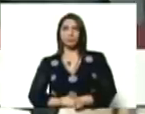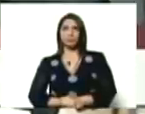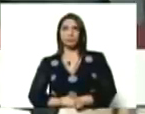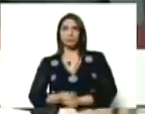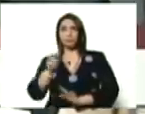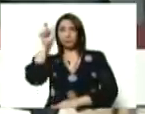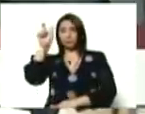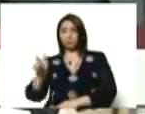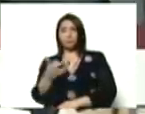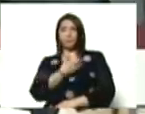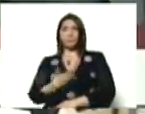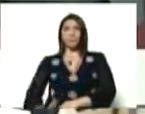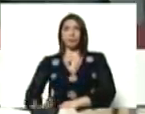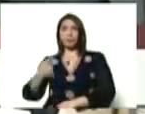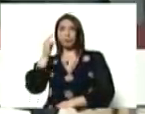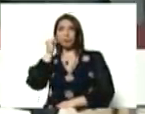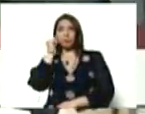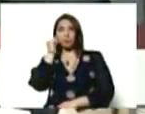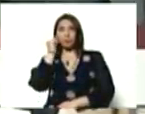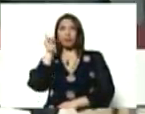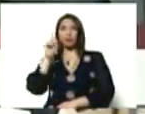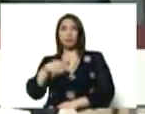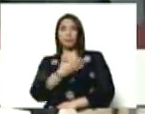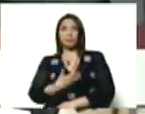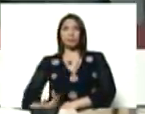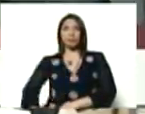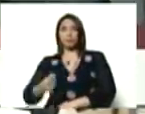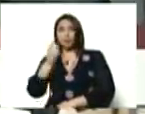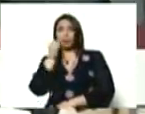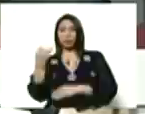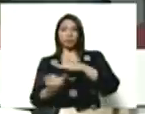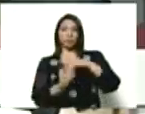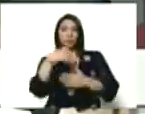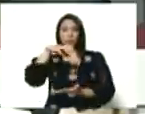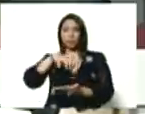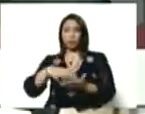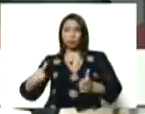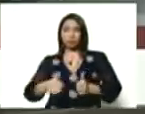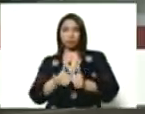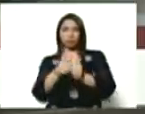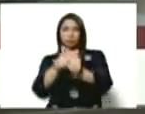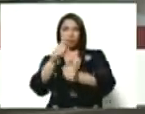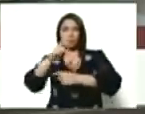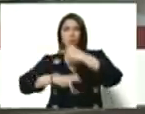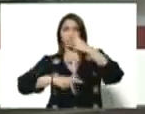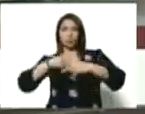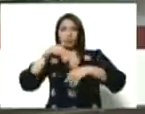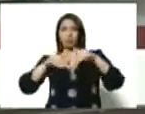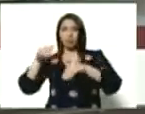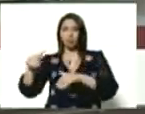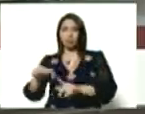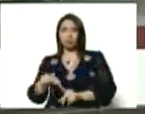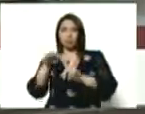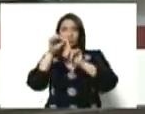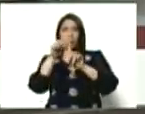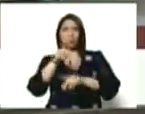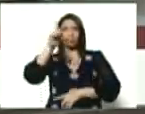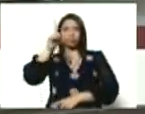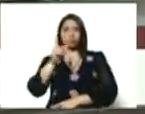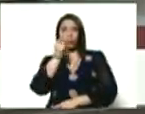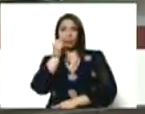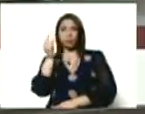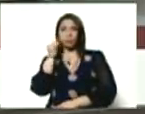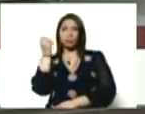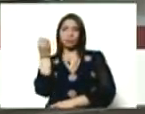Ciudadanas presidentas y ciudadanos presidentes de instituciones del Estado que acompañan el proceso electoral para elegir a diputadas y diputados a